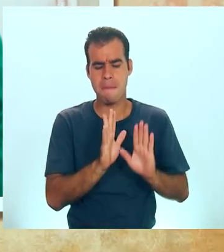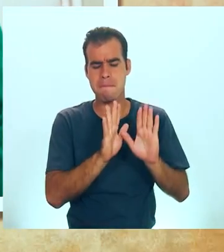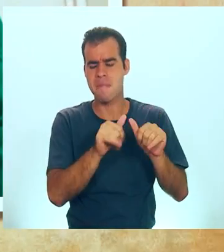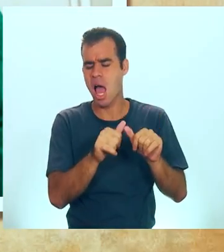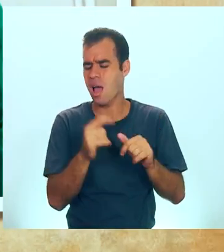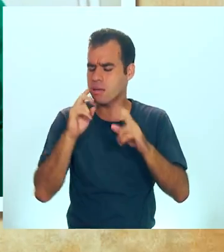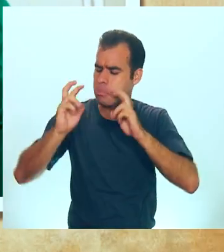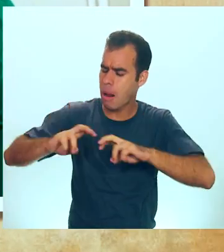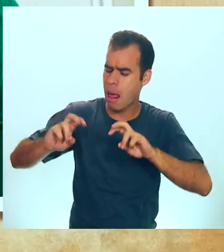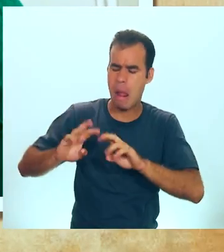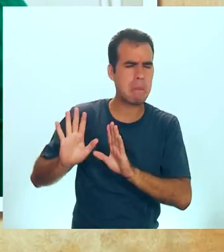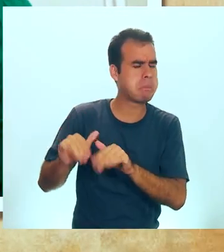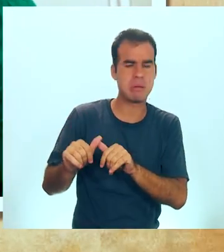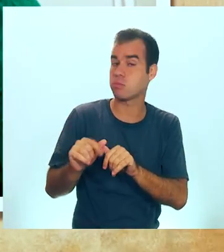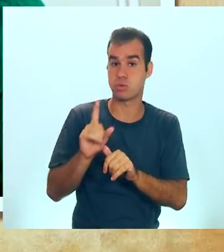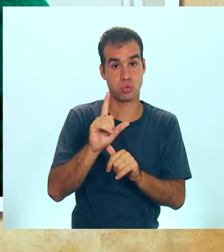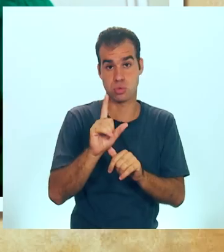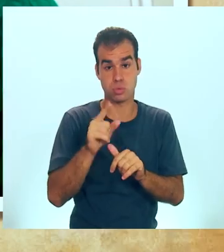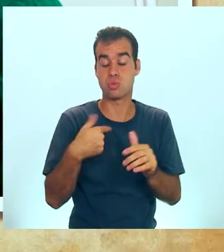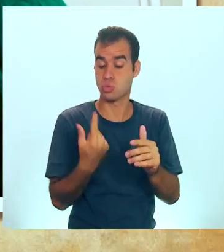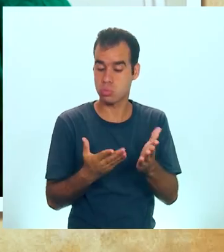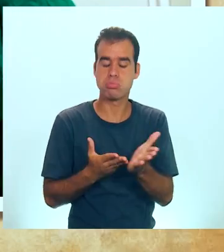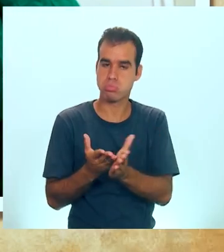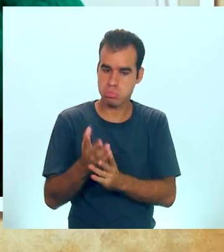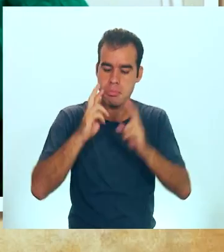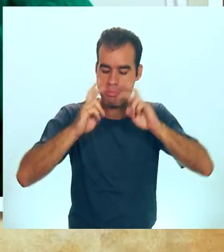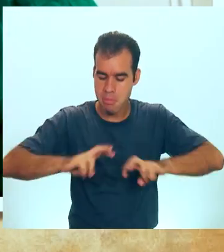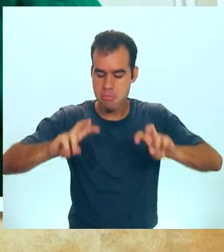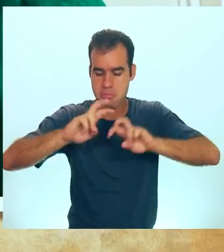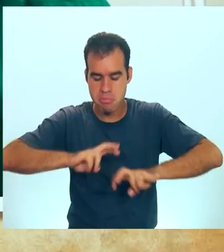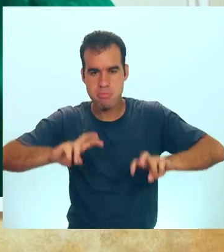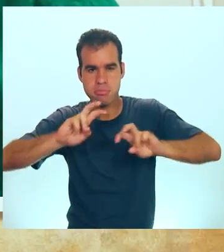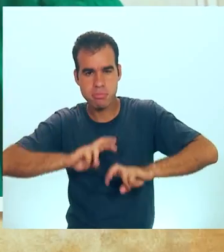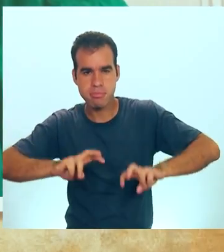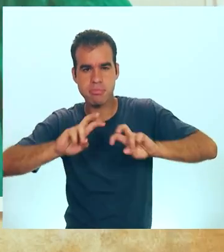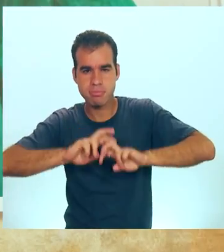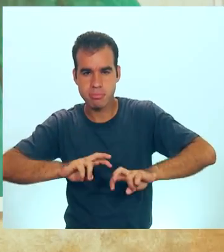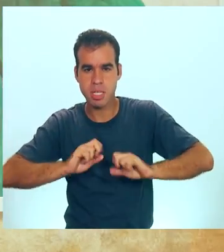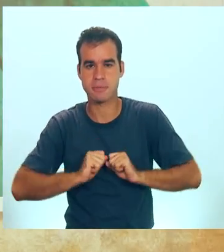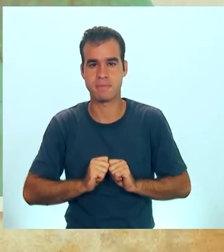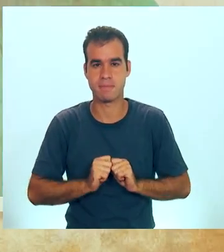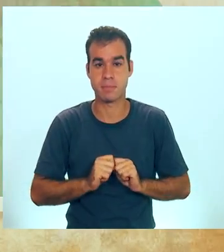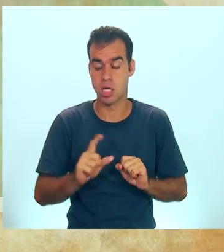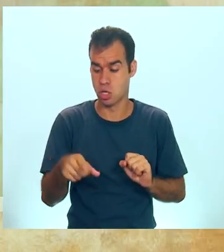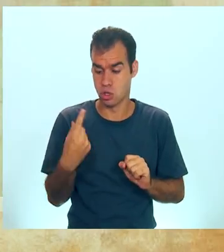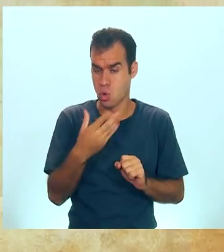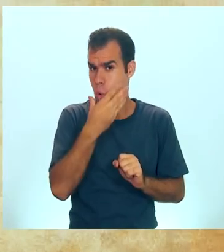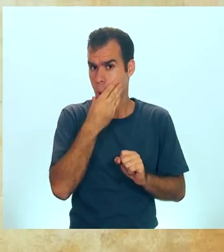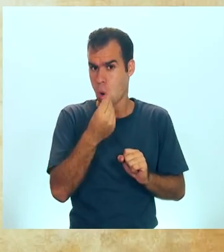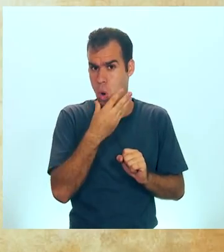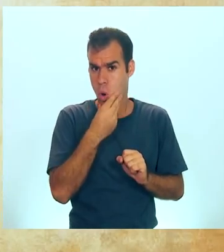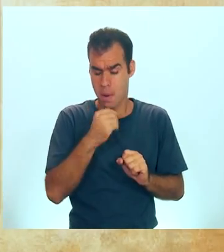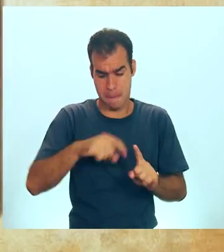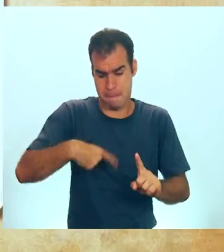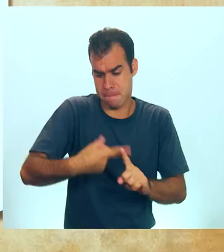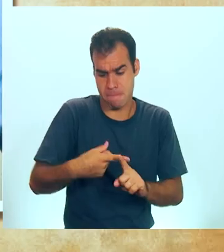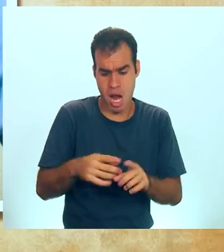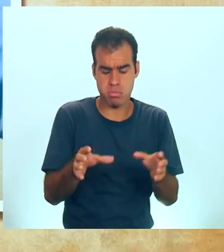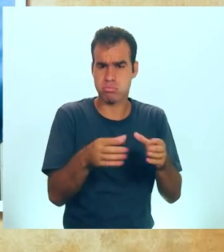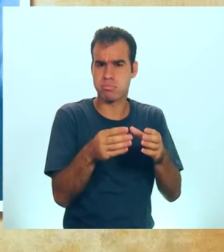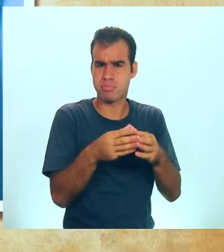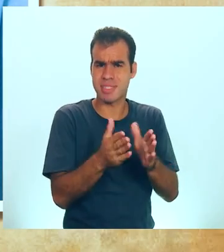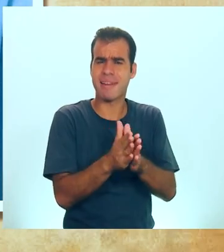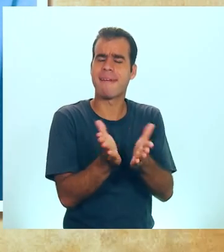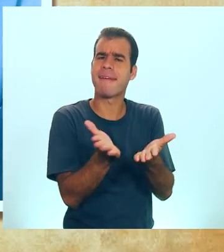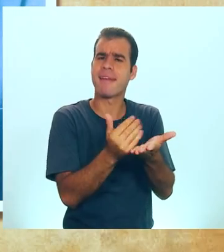investigativa. Muchos jóvenes nos sumamos entonces a la publicación de artículos científicos en la revista, ejemplo, en la revista cubana